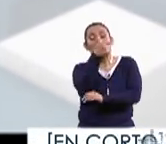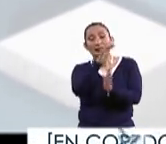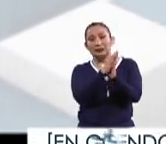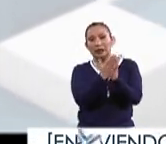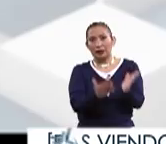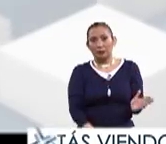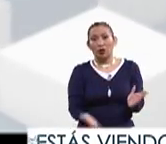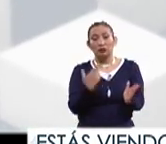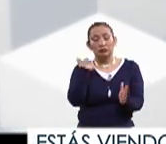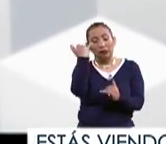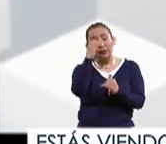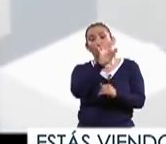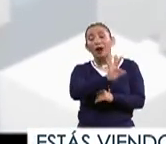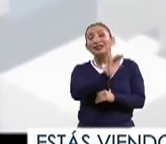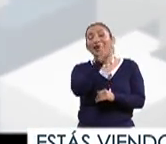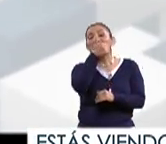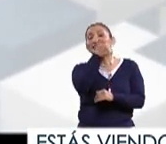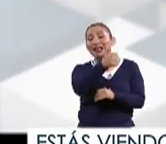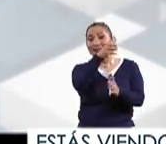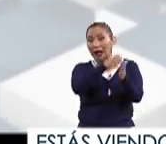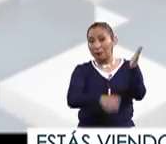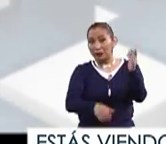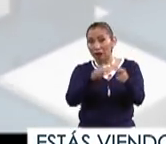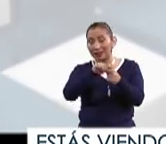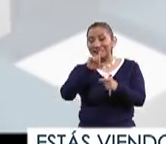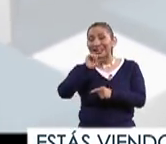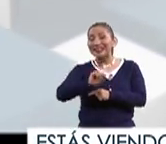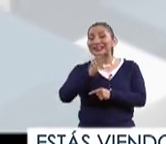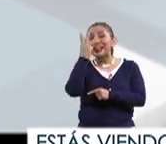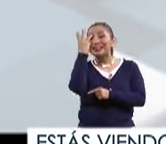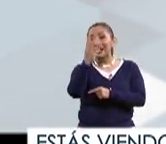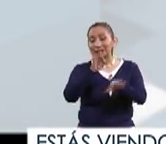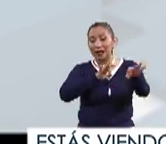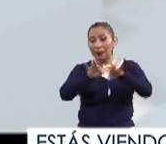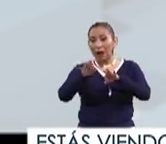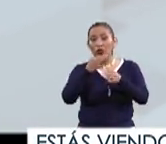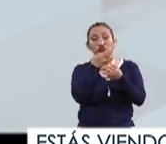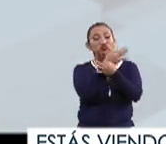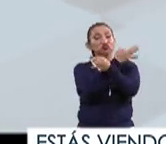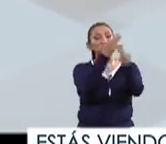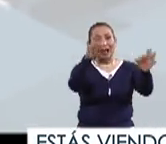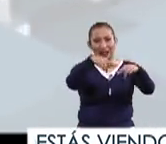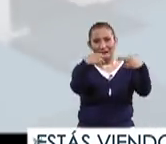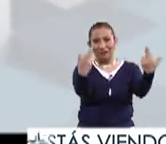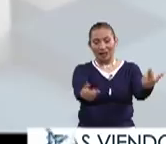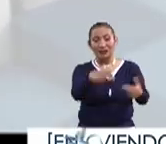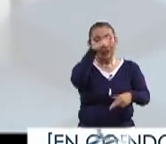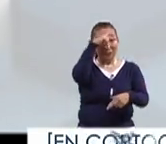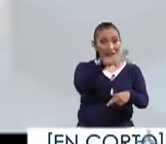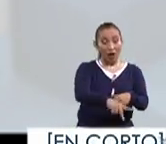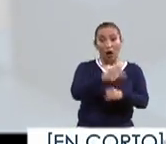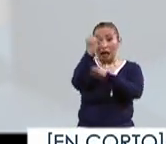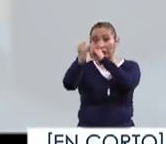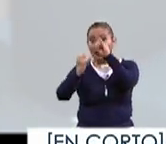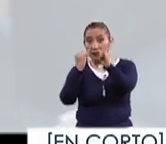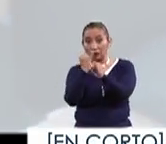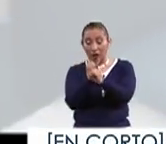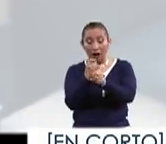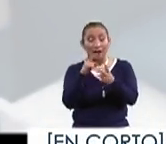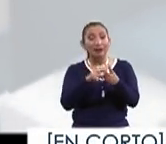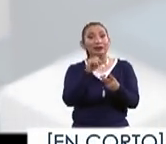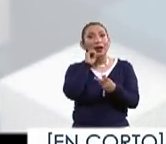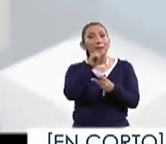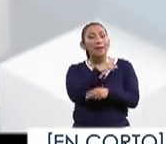6 libros, autor de 46 capítulos, 73 trabajos publicados en revistas nacionales e